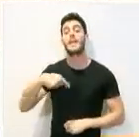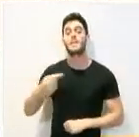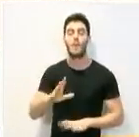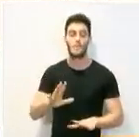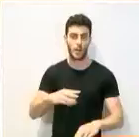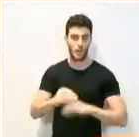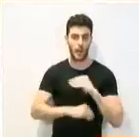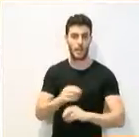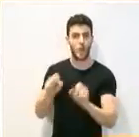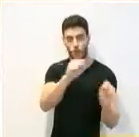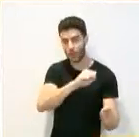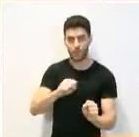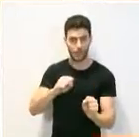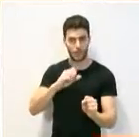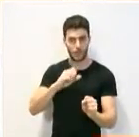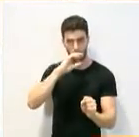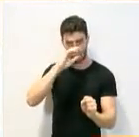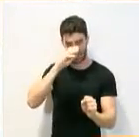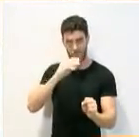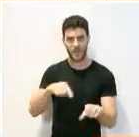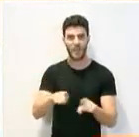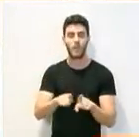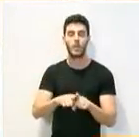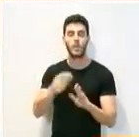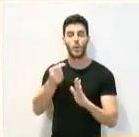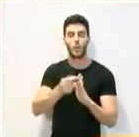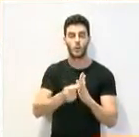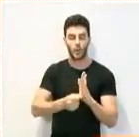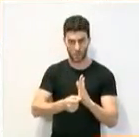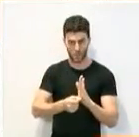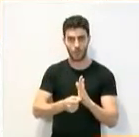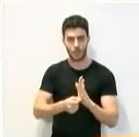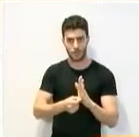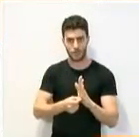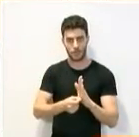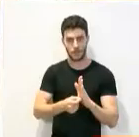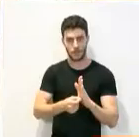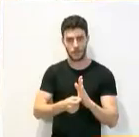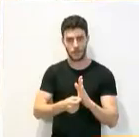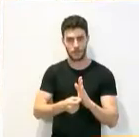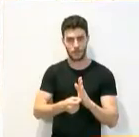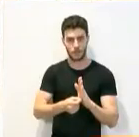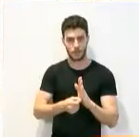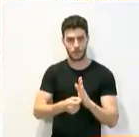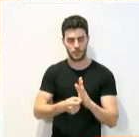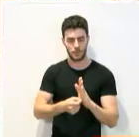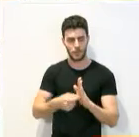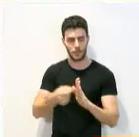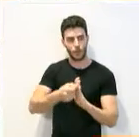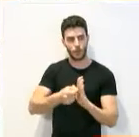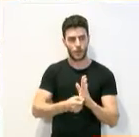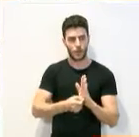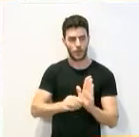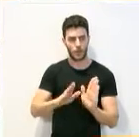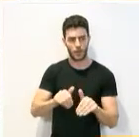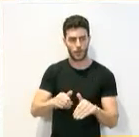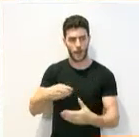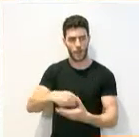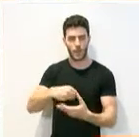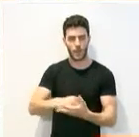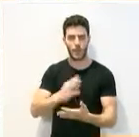hizo defendiendo que iba a haber una serie de condicionantes que marcaban nuestra presencia en la